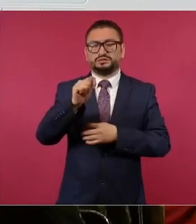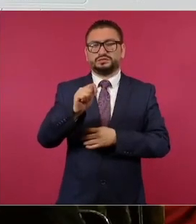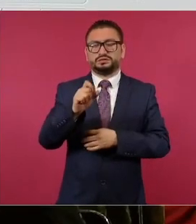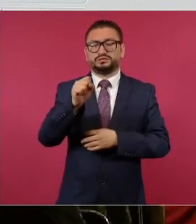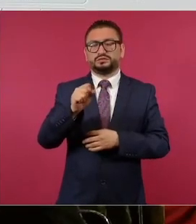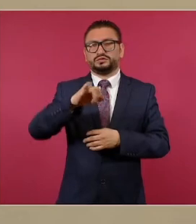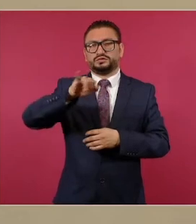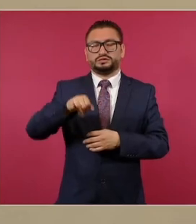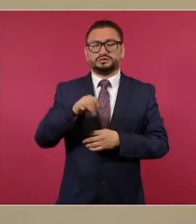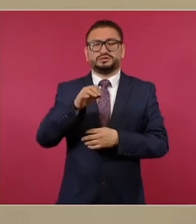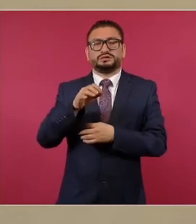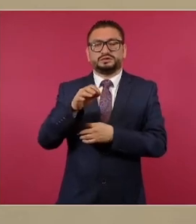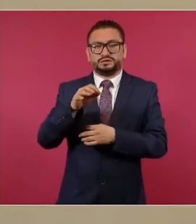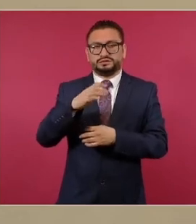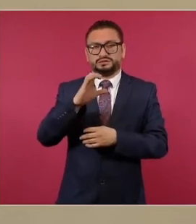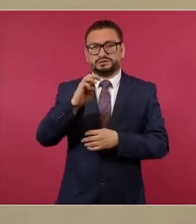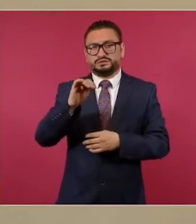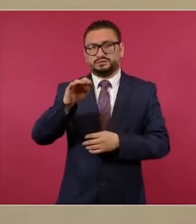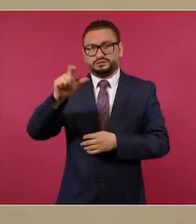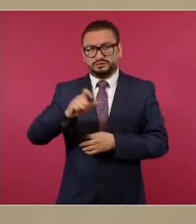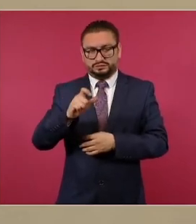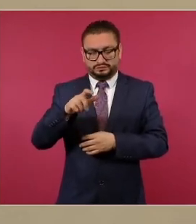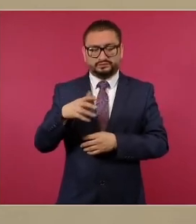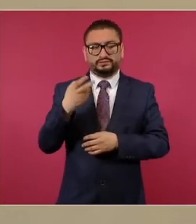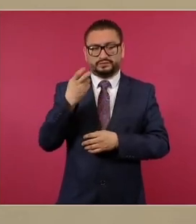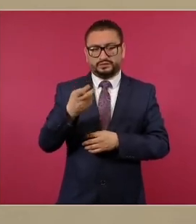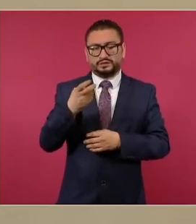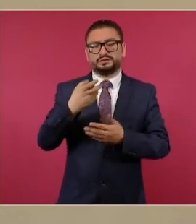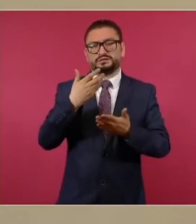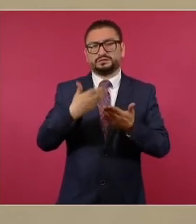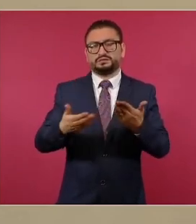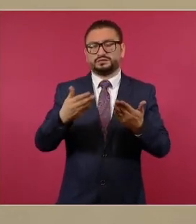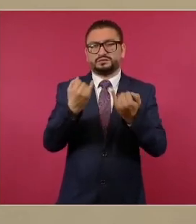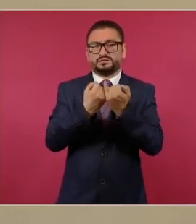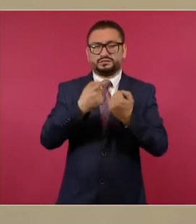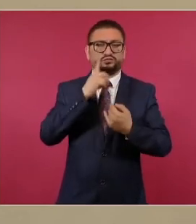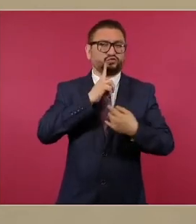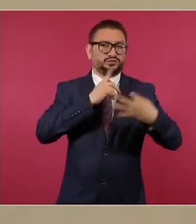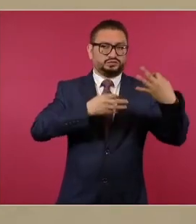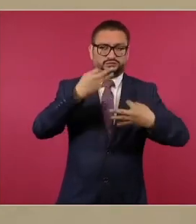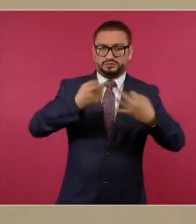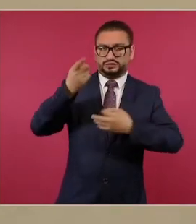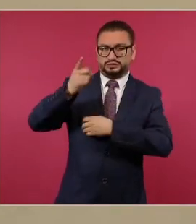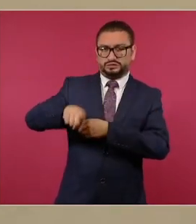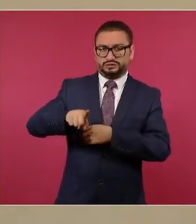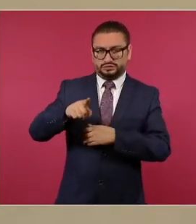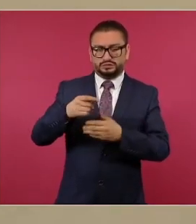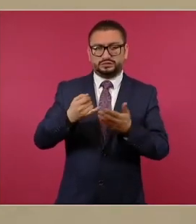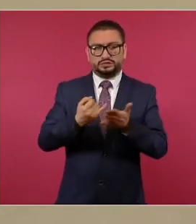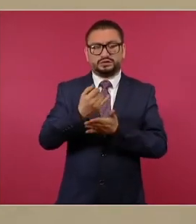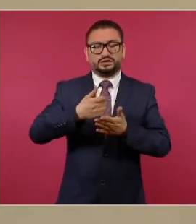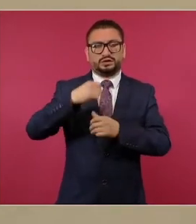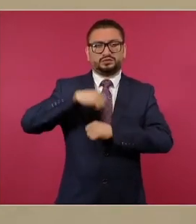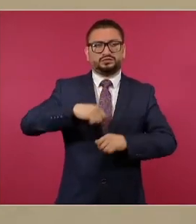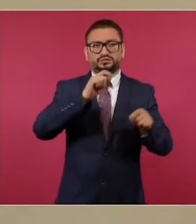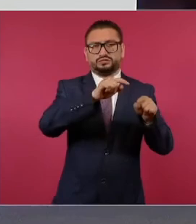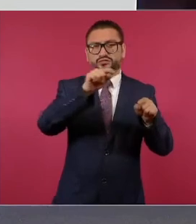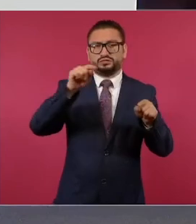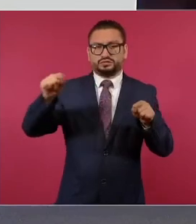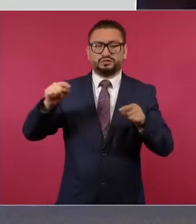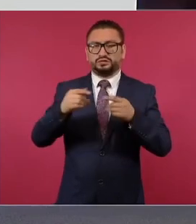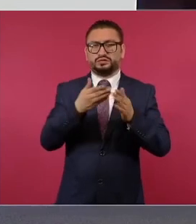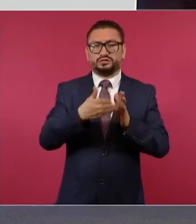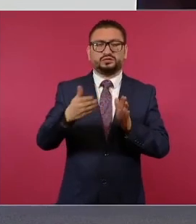de Justicia de la Ciudad de México. Y además la jueza ordenó a dichas autoridades que en un término